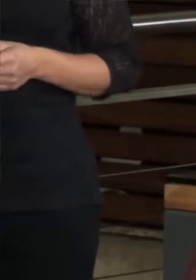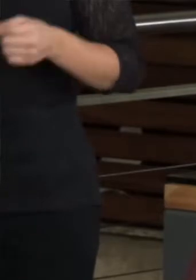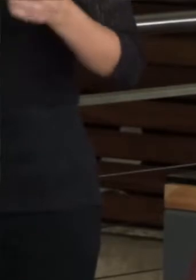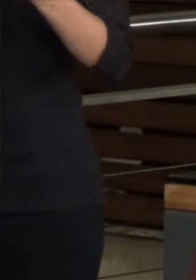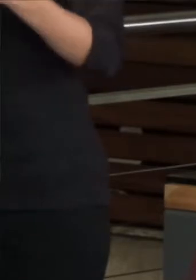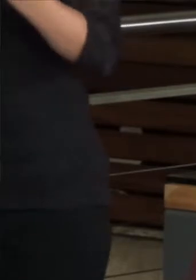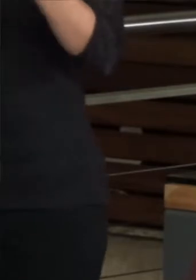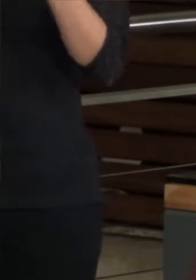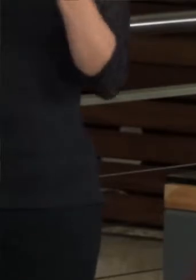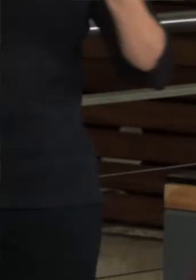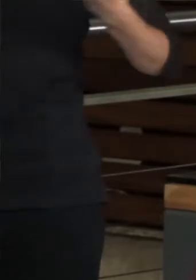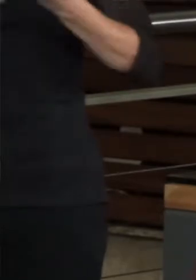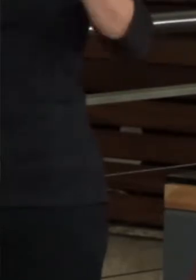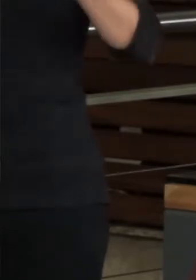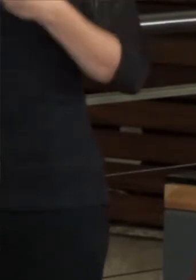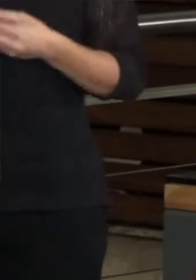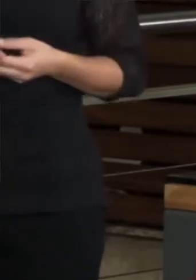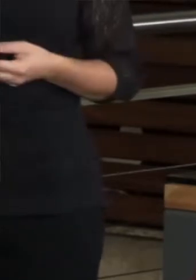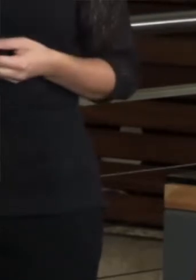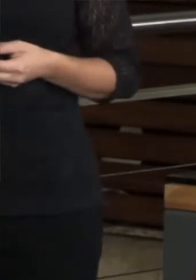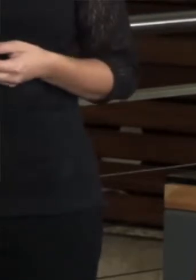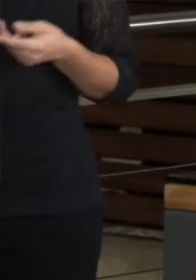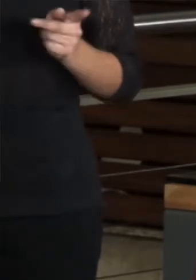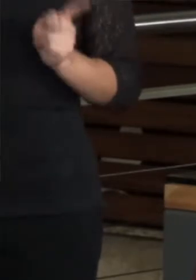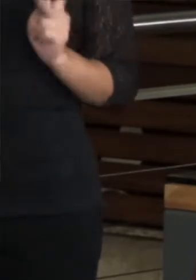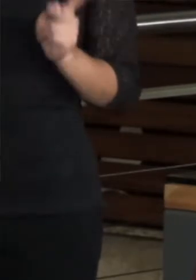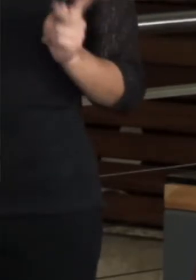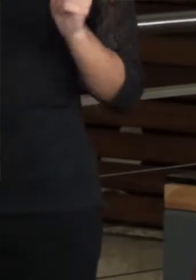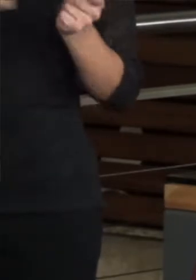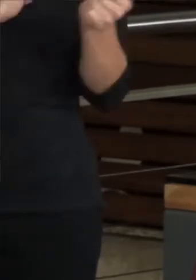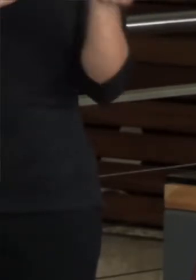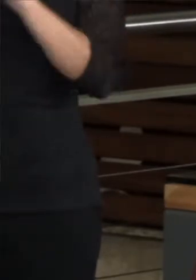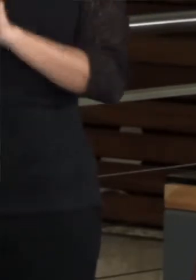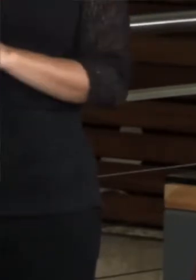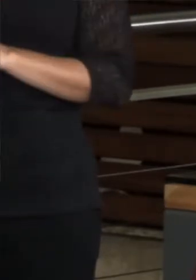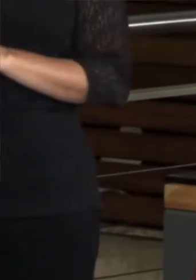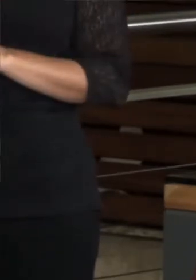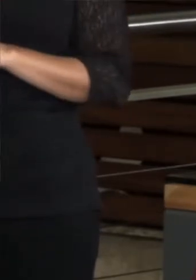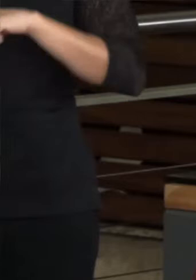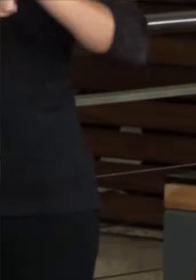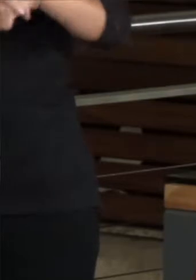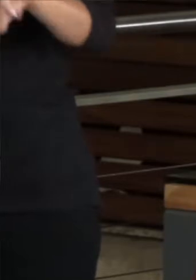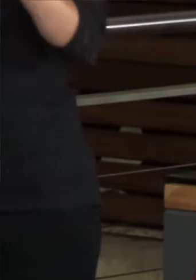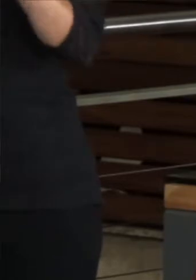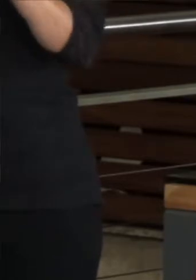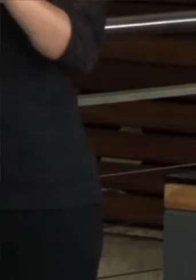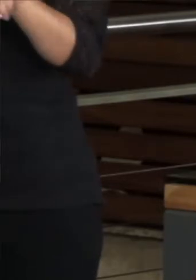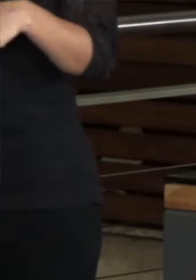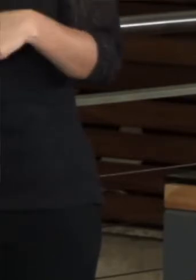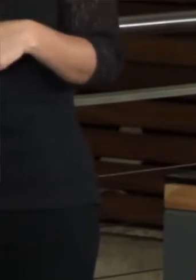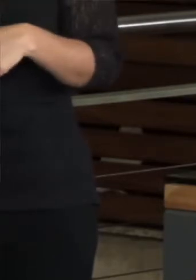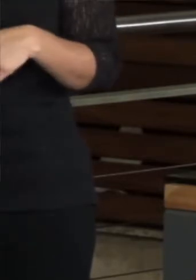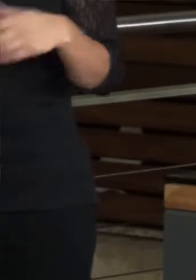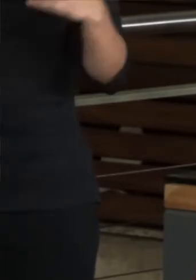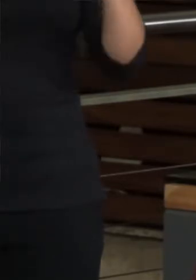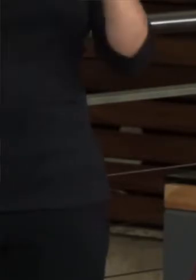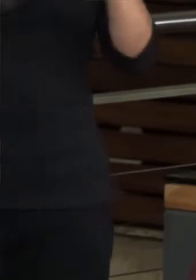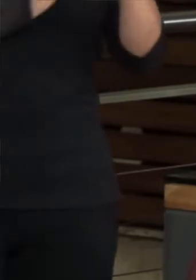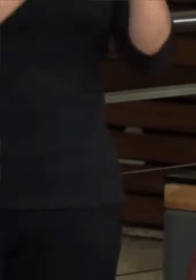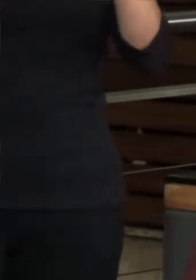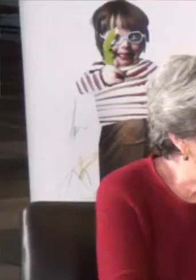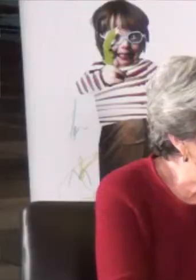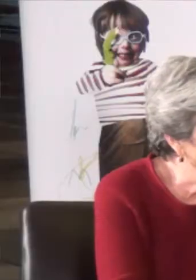los 3 entonces nos hicimos amigos de inmediato porque como y sabéis que estaba los dibujantes son los hombres verdes no entonces